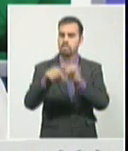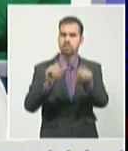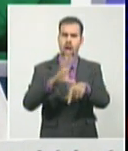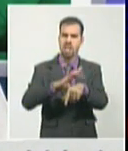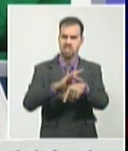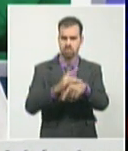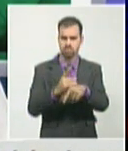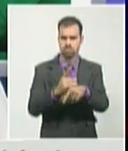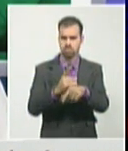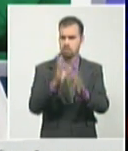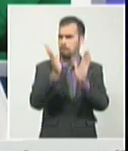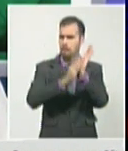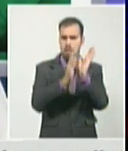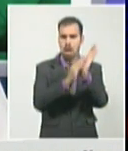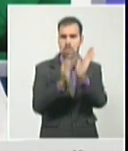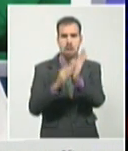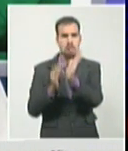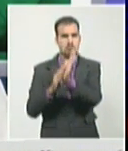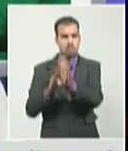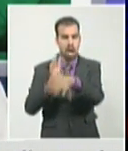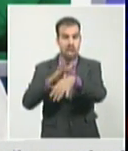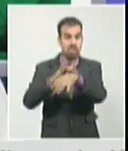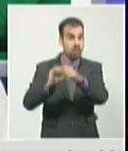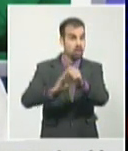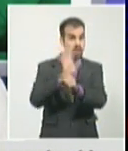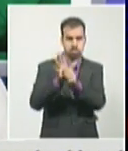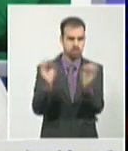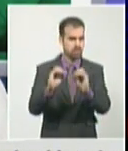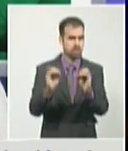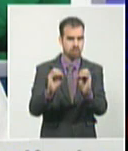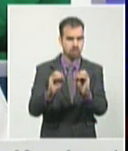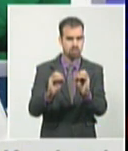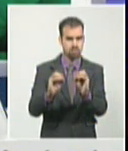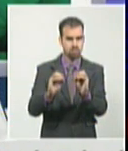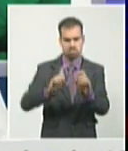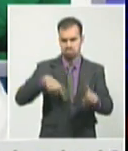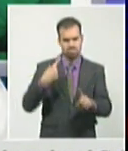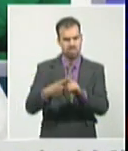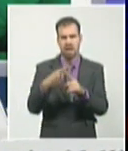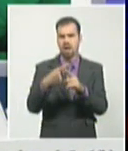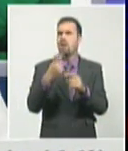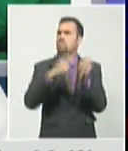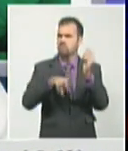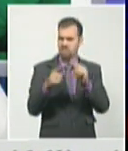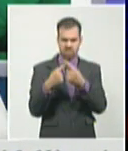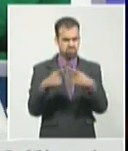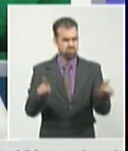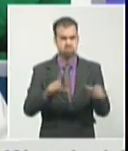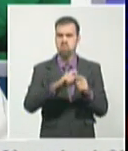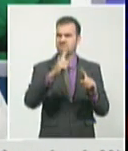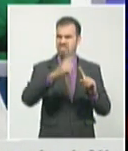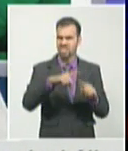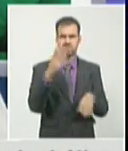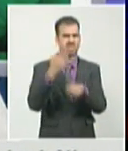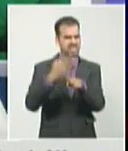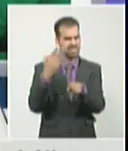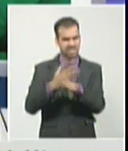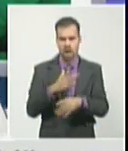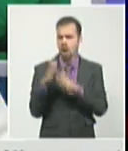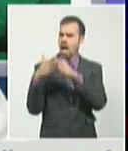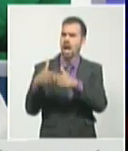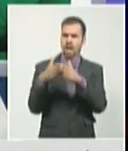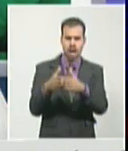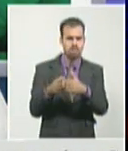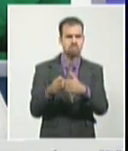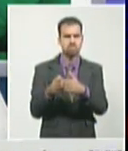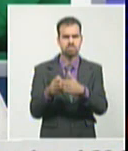meses sin notificar casos como tuvimos muchas provincias que lo dijimos un día guantánamo santiago granma las